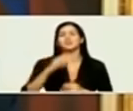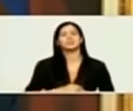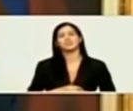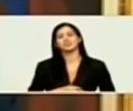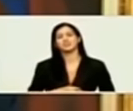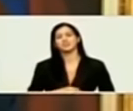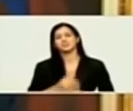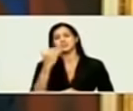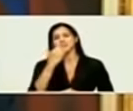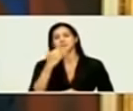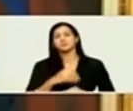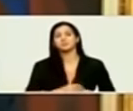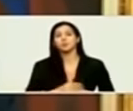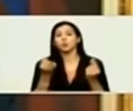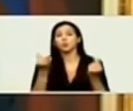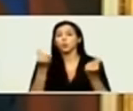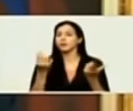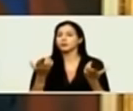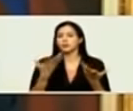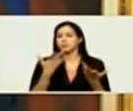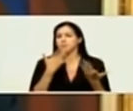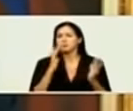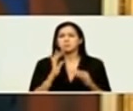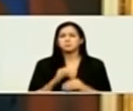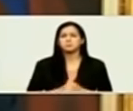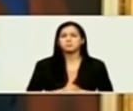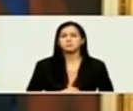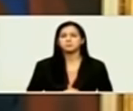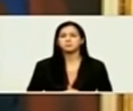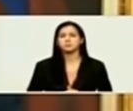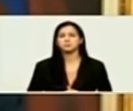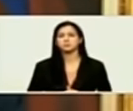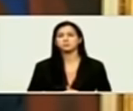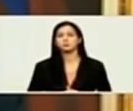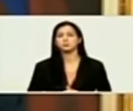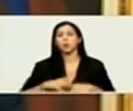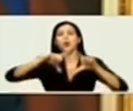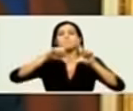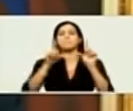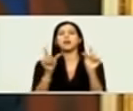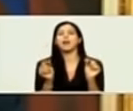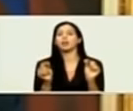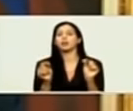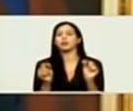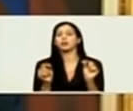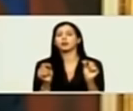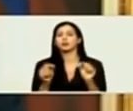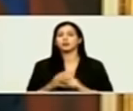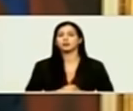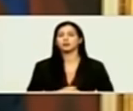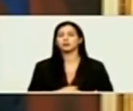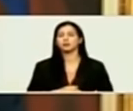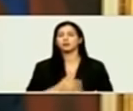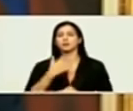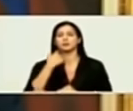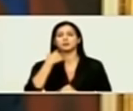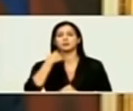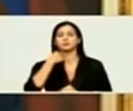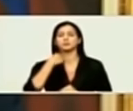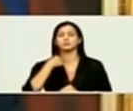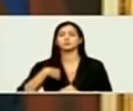Justicia puede presentar una acción ante el tribunal supremo de justicia y qué puede hacer el tribunal supremo de justicia dice más de lo que ha hecho no puede hacer Porque